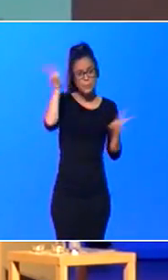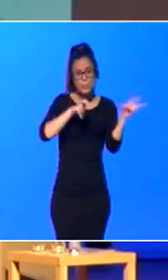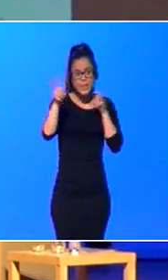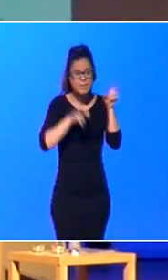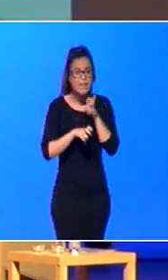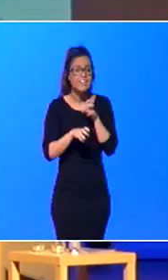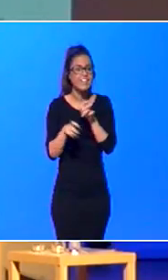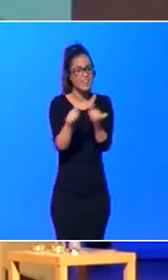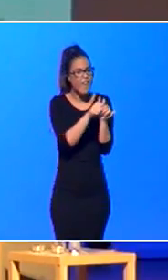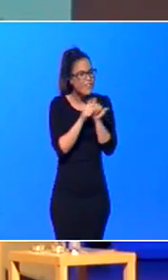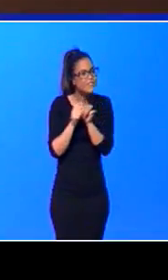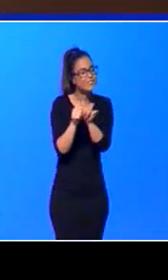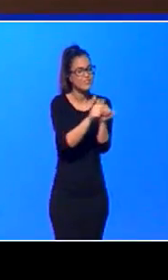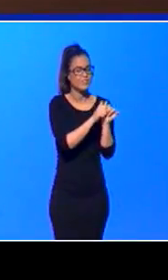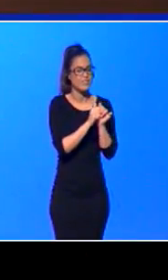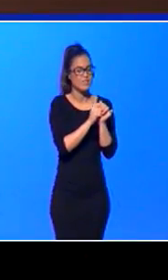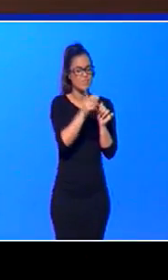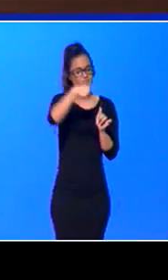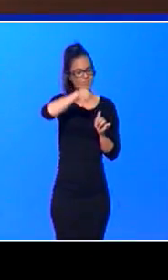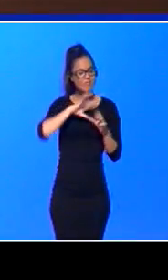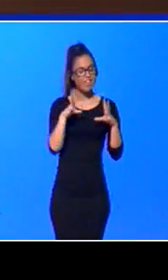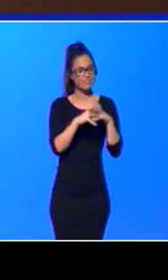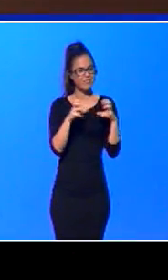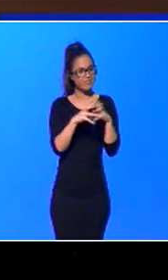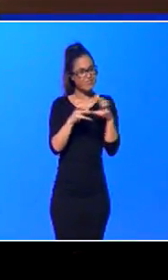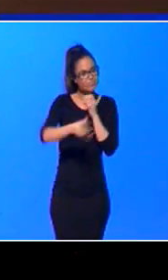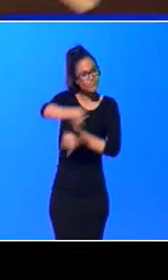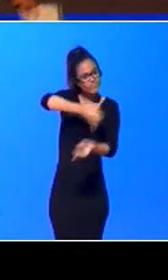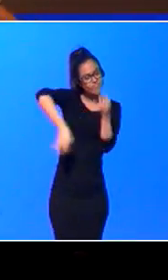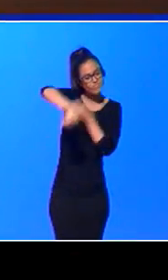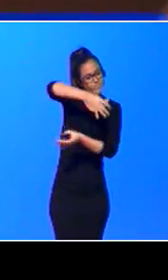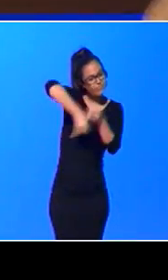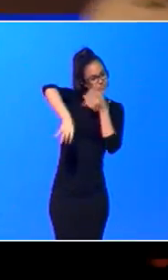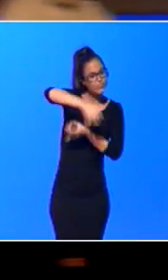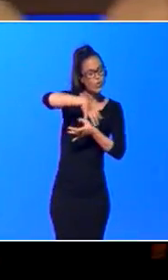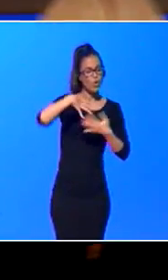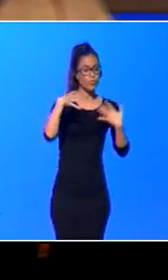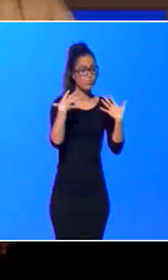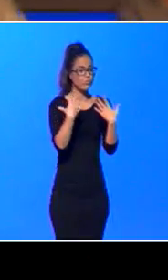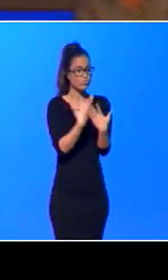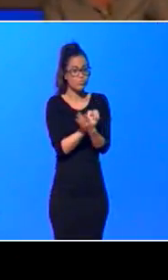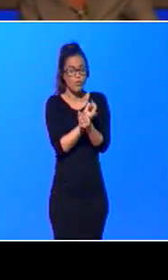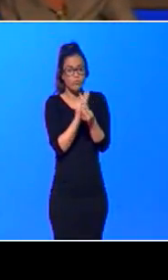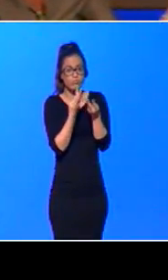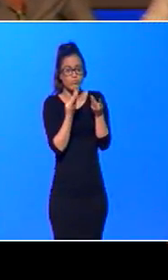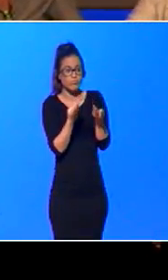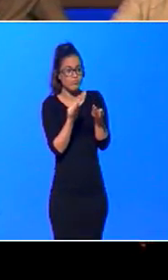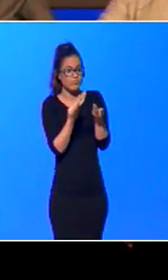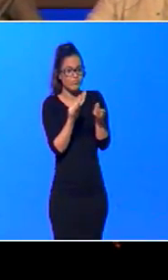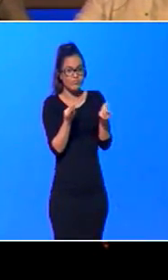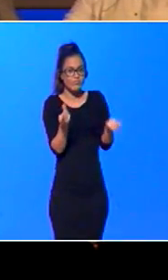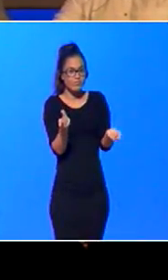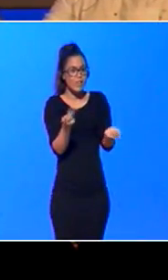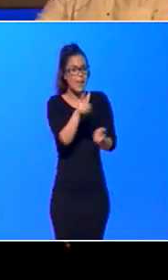compartir vuestras inquietudes, recoger todo lo que nos aportan esta gente tan,